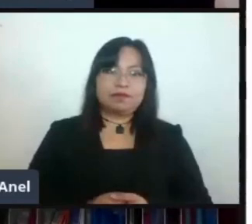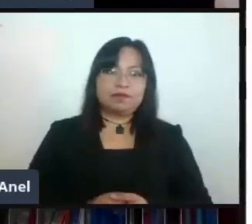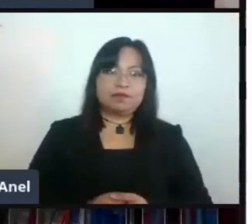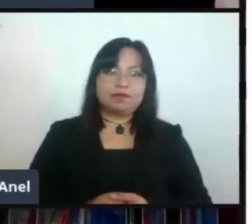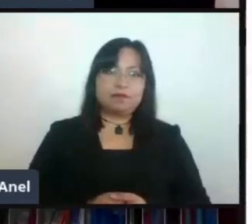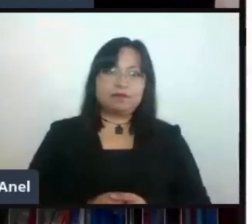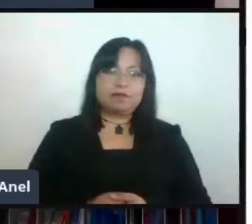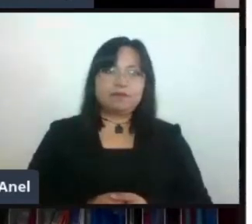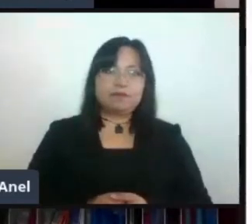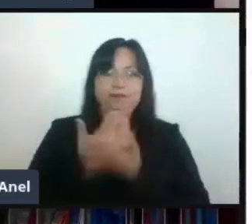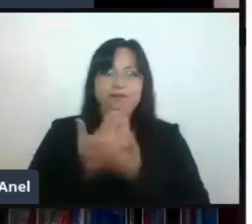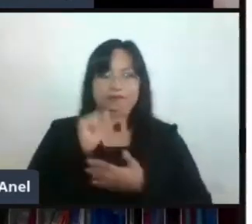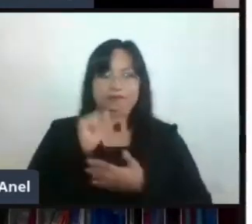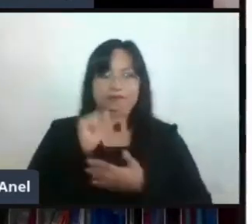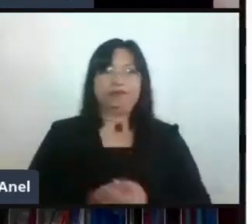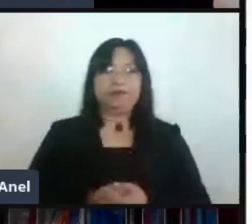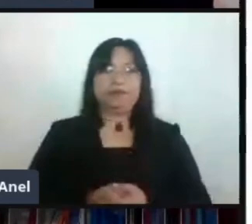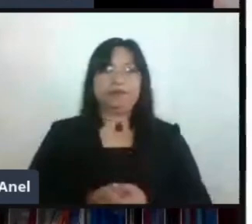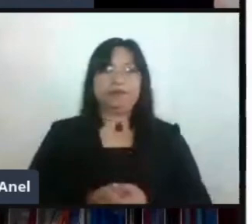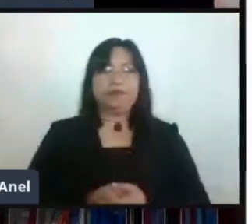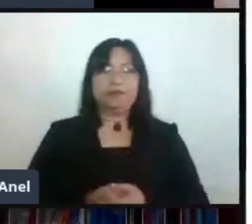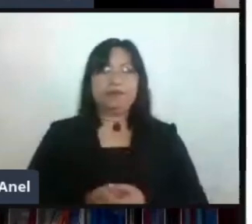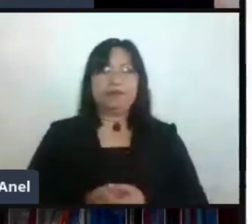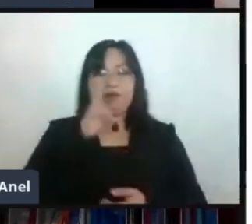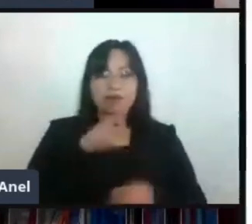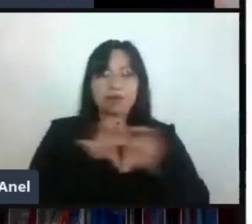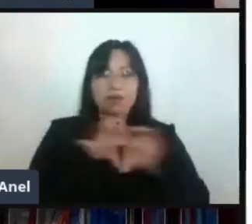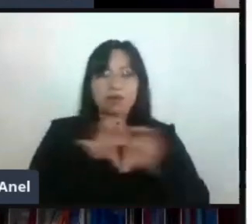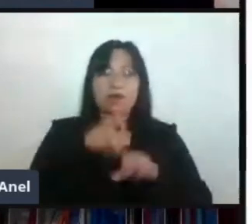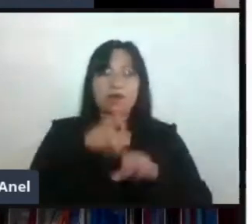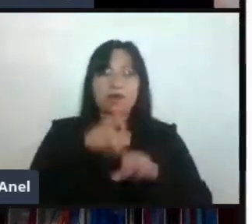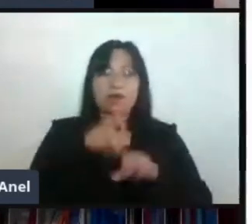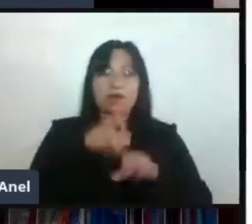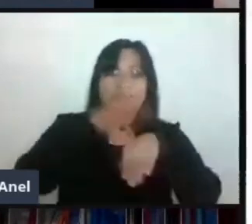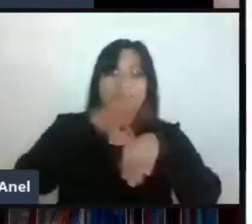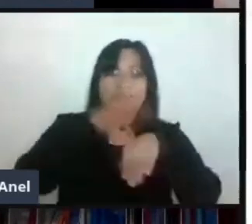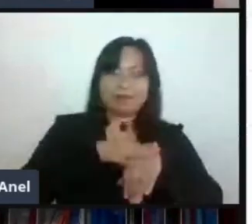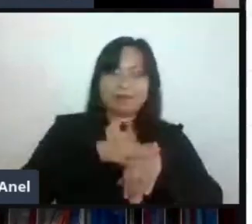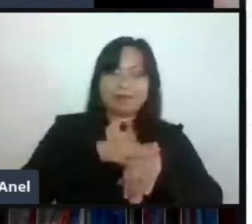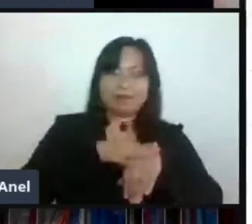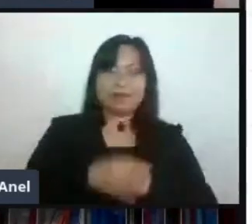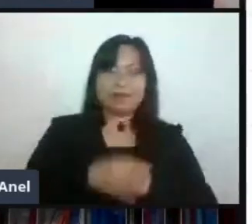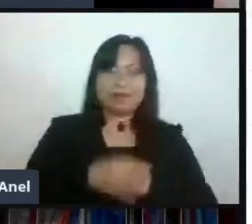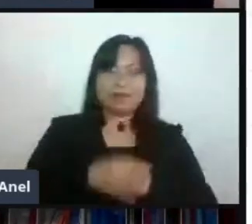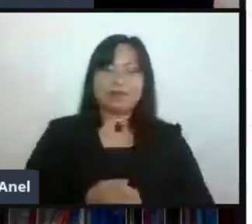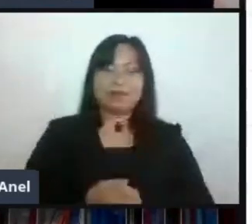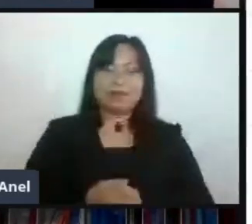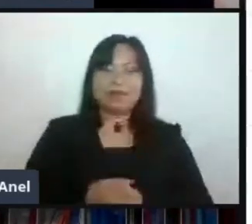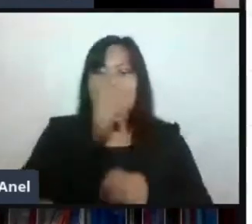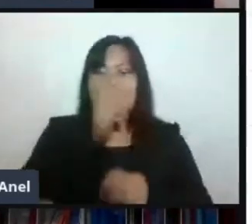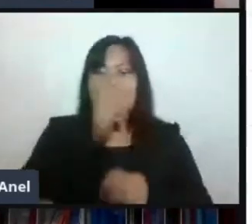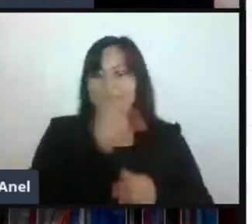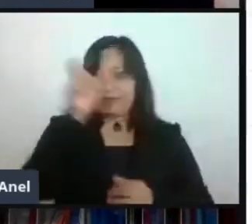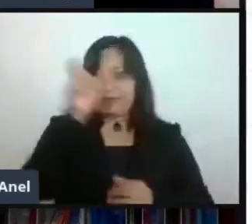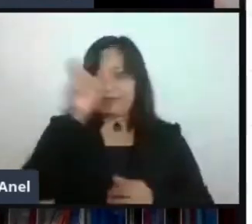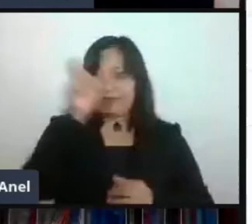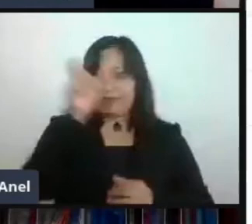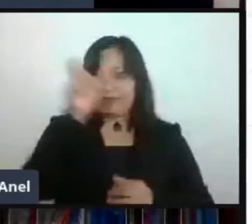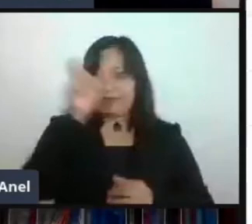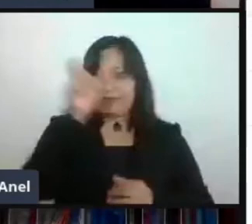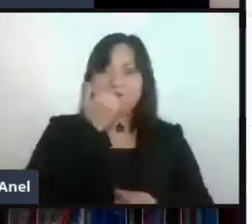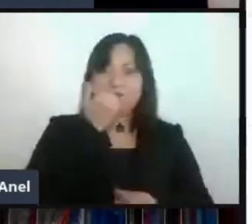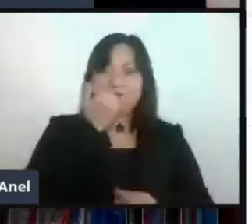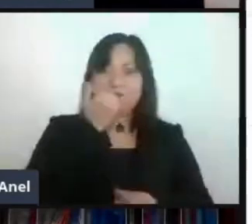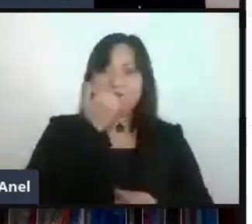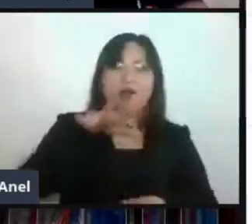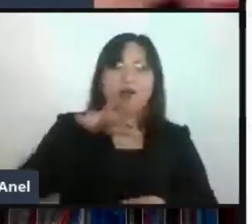Ok, me voy a las calificaciones. Y yo le acabo de poner, se llama cuánto mido, ¿no? A Salvador, aquí está, el